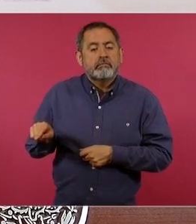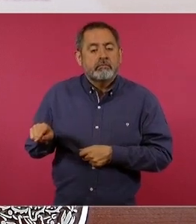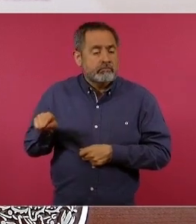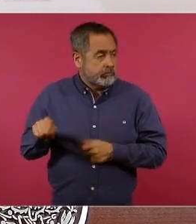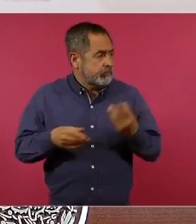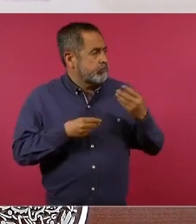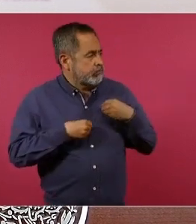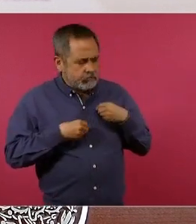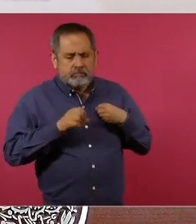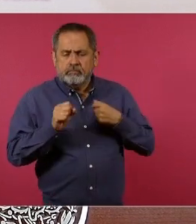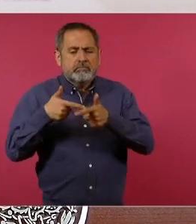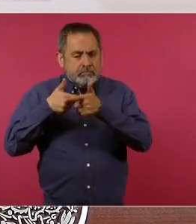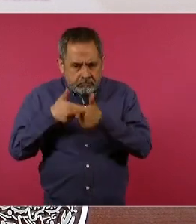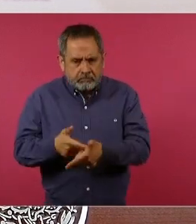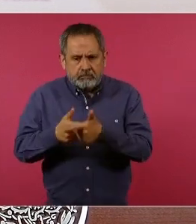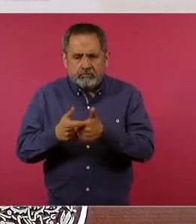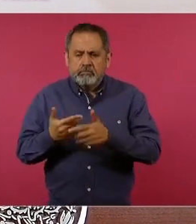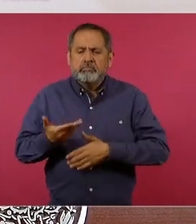Claudia,